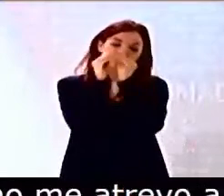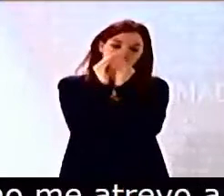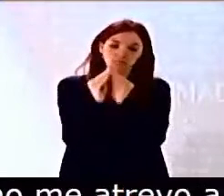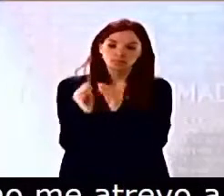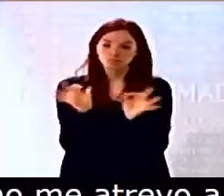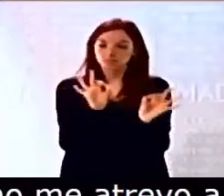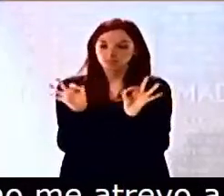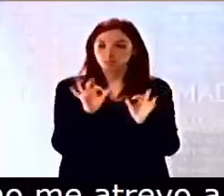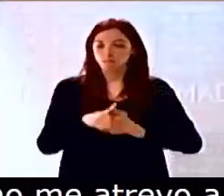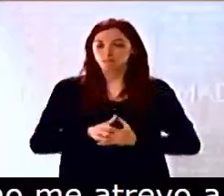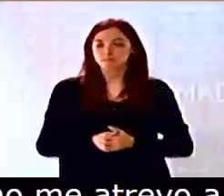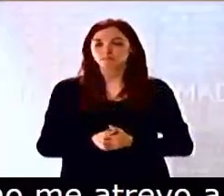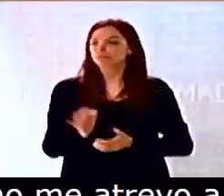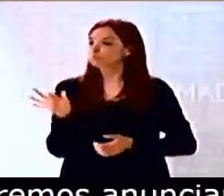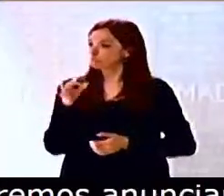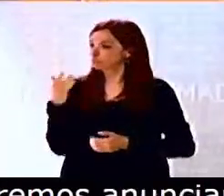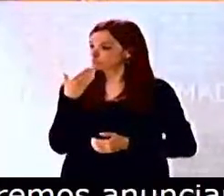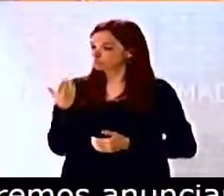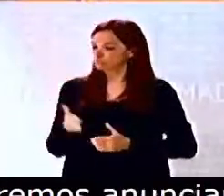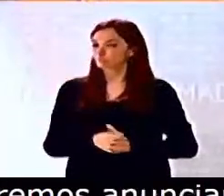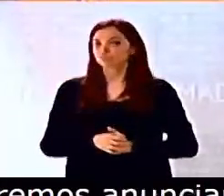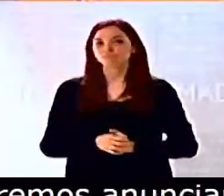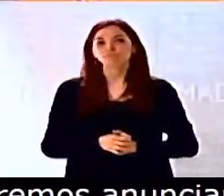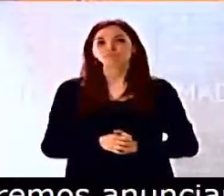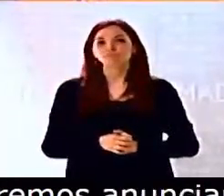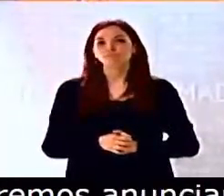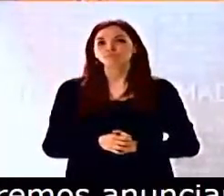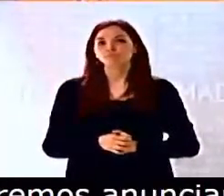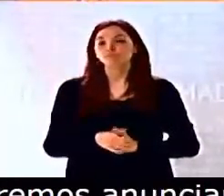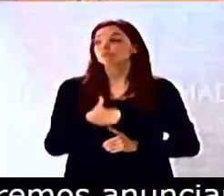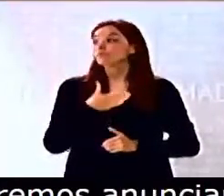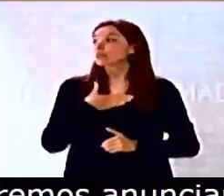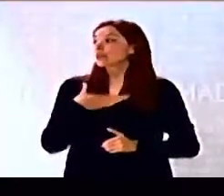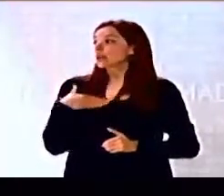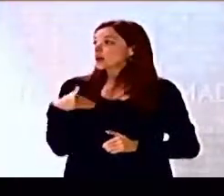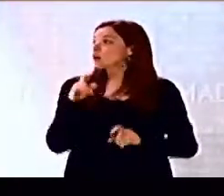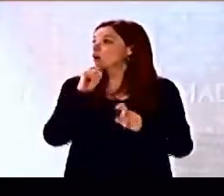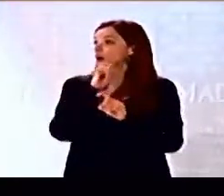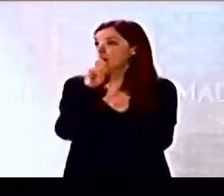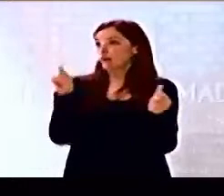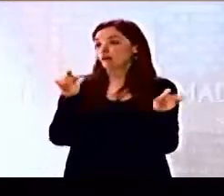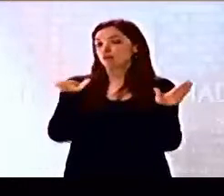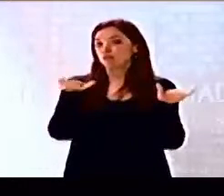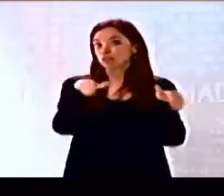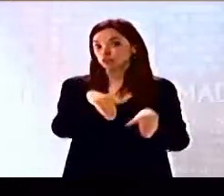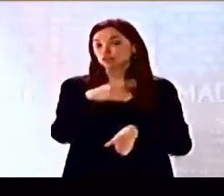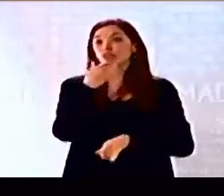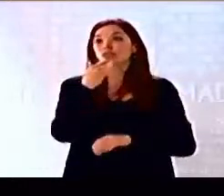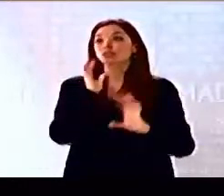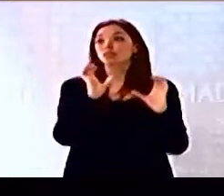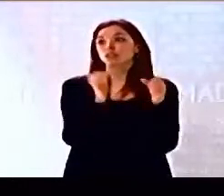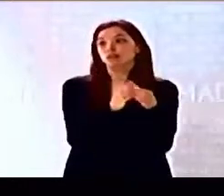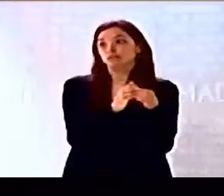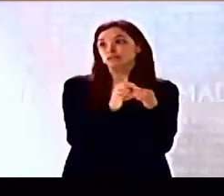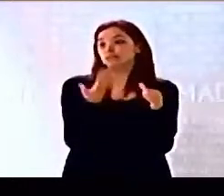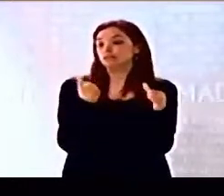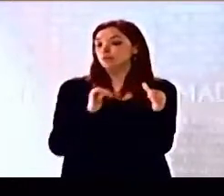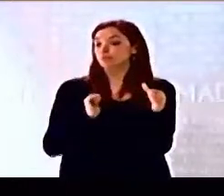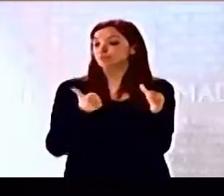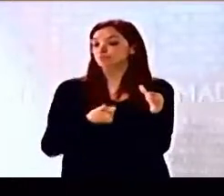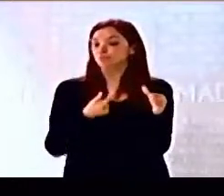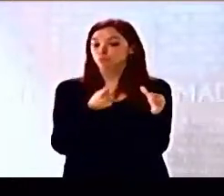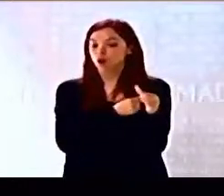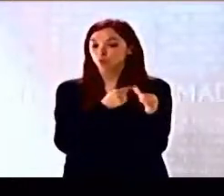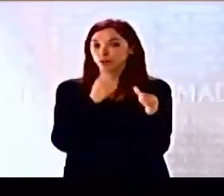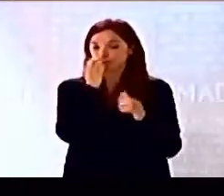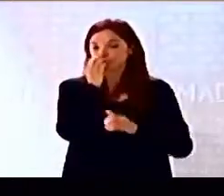poblaciones. Perfecto, gracias. Sí quiero hacer un llamamiento a aquellas personas de los grupos de edad que se están vacunando que no hayan